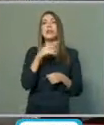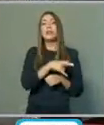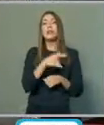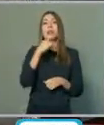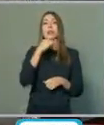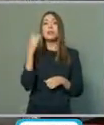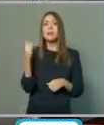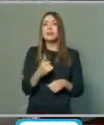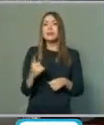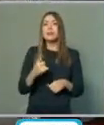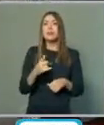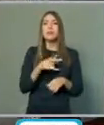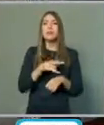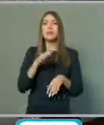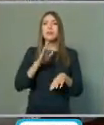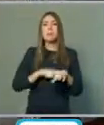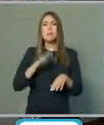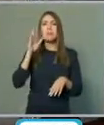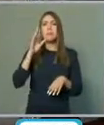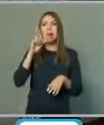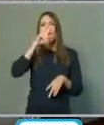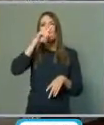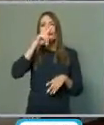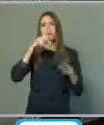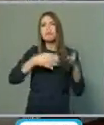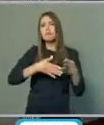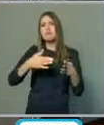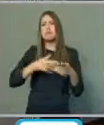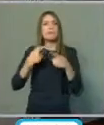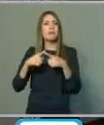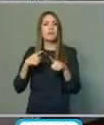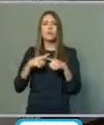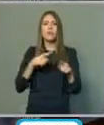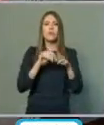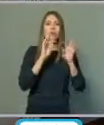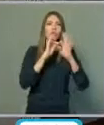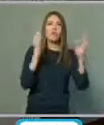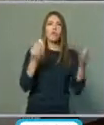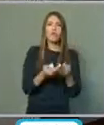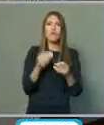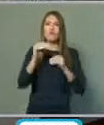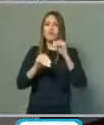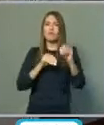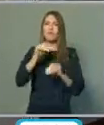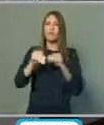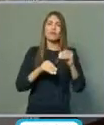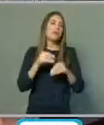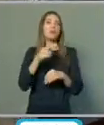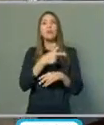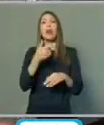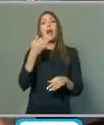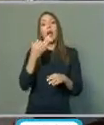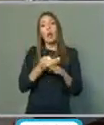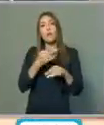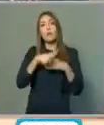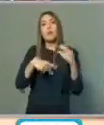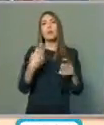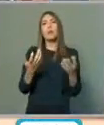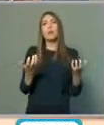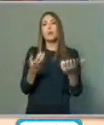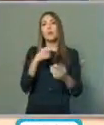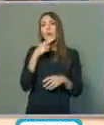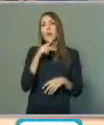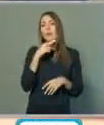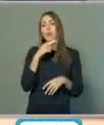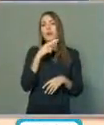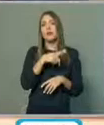es uno de los alimentos pues más versátiles, podemos prepararlos de muchas maneras. Y en esta ocasión vamos a utilizar aguacate, algo muy sencillo de hacer.